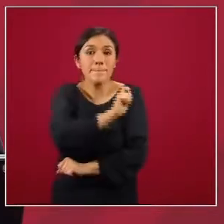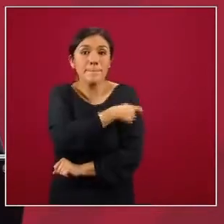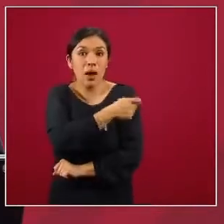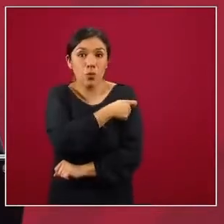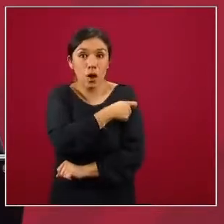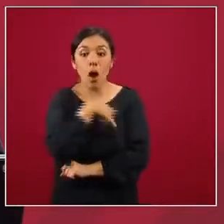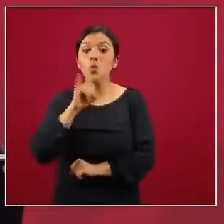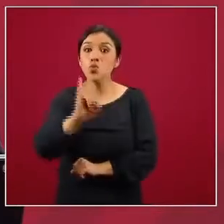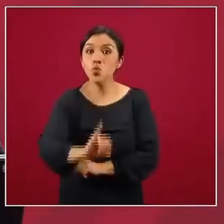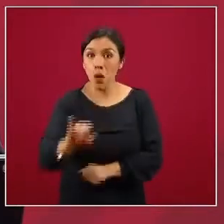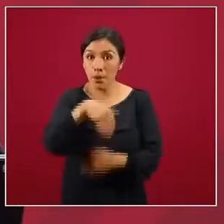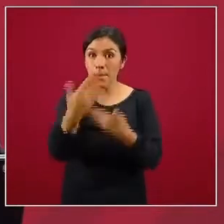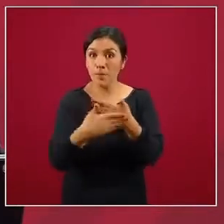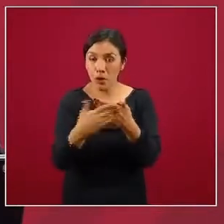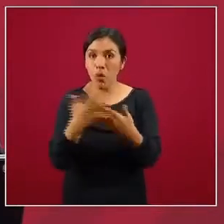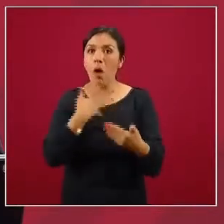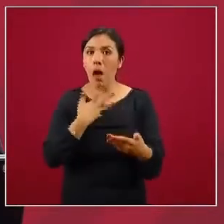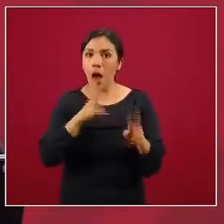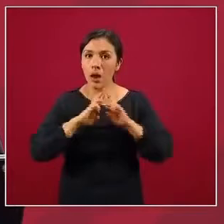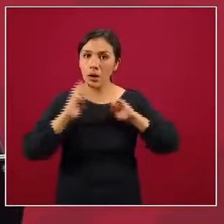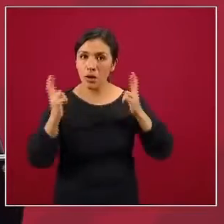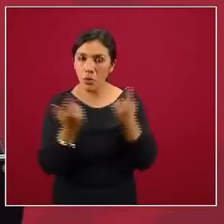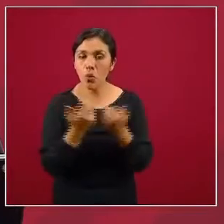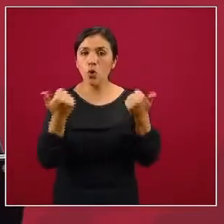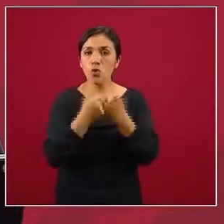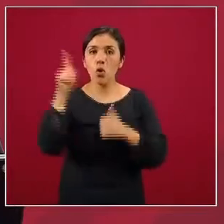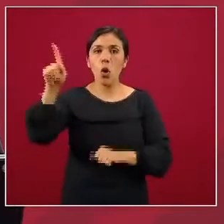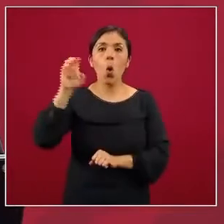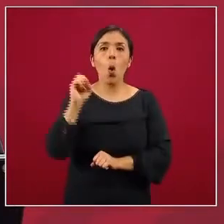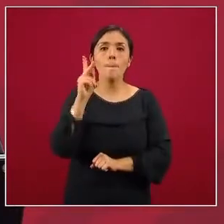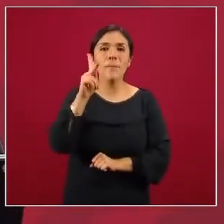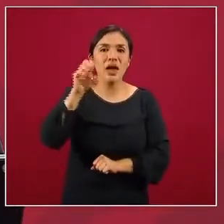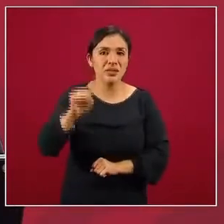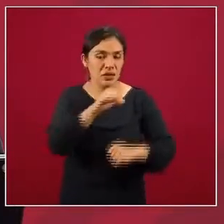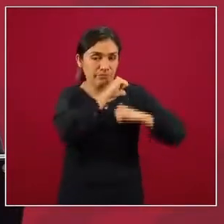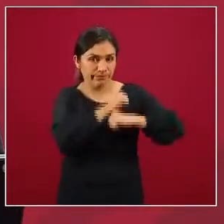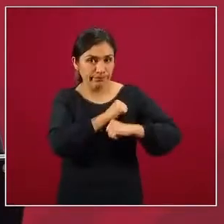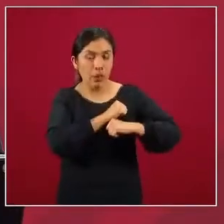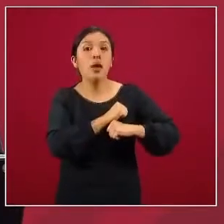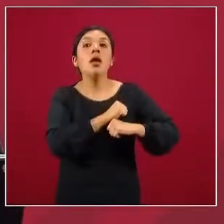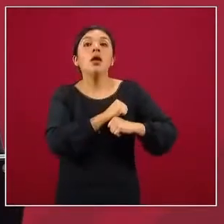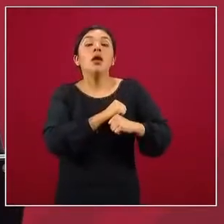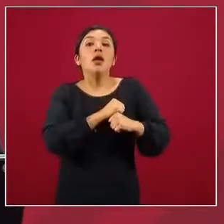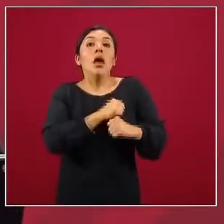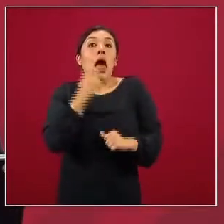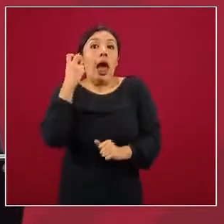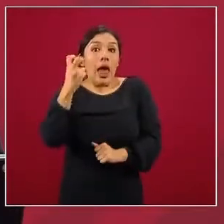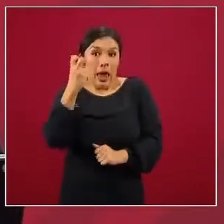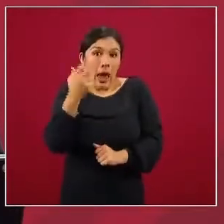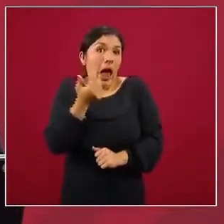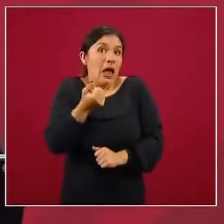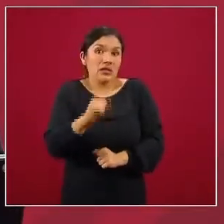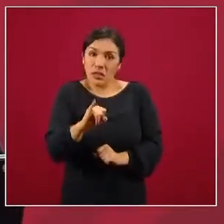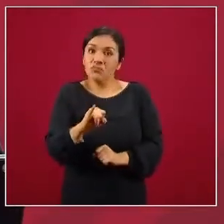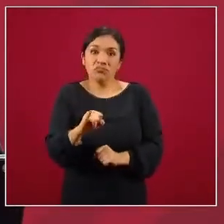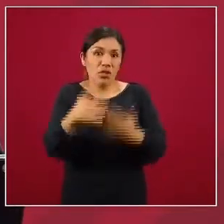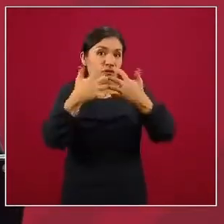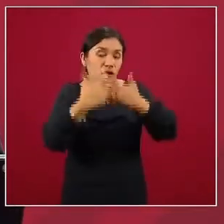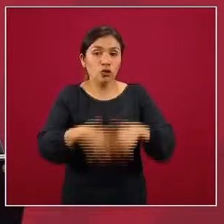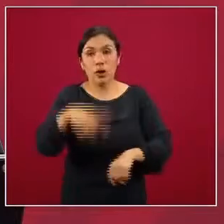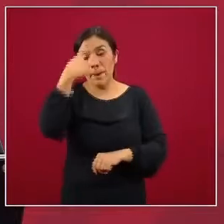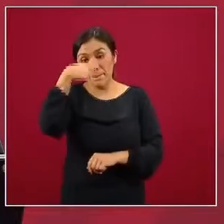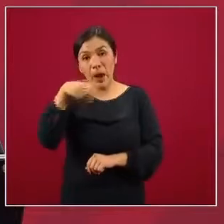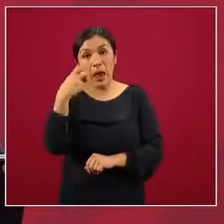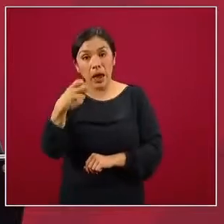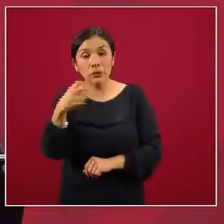jueves próximo tenemos esta conversación convocada por la Organización Panamericana de la Salud y ese es el mecanismo, el instrumento